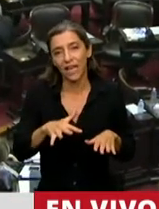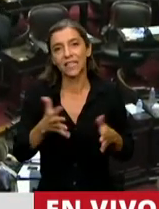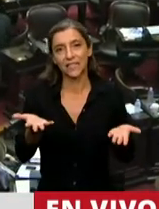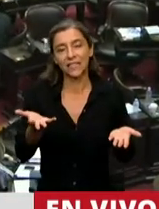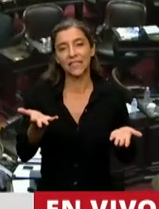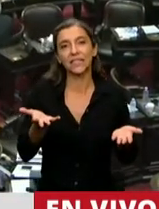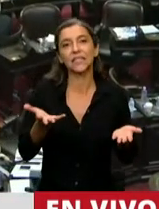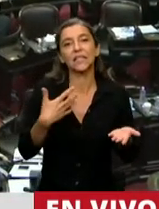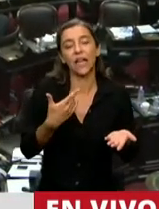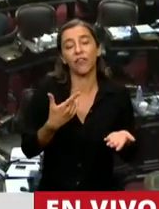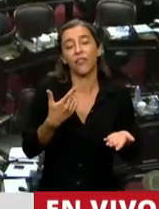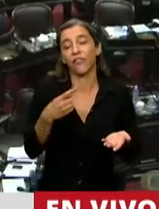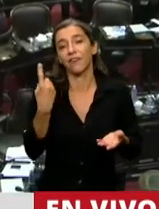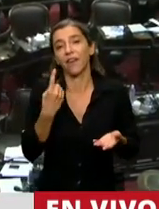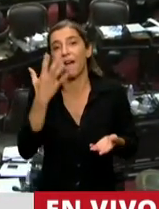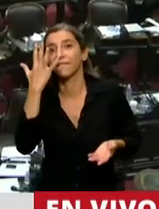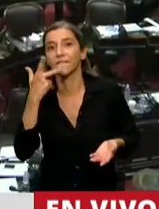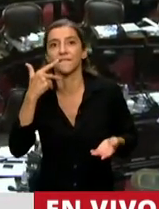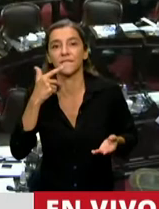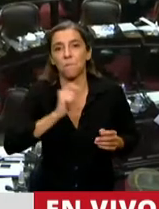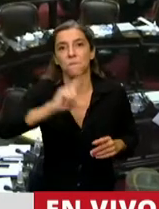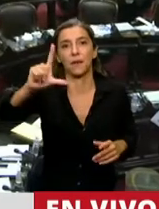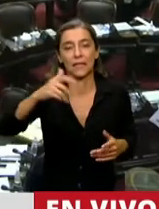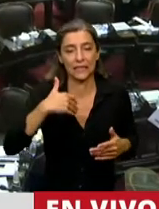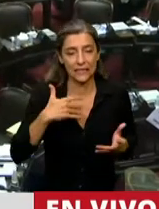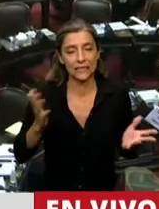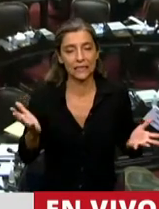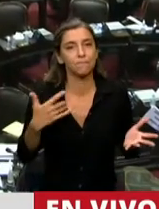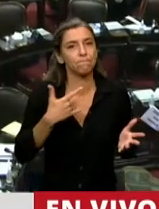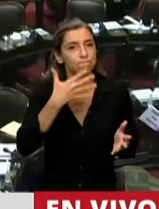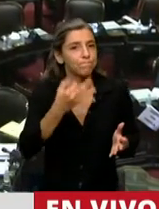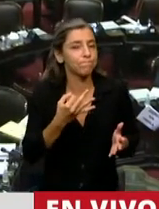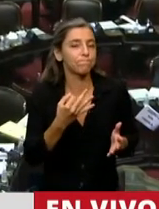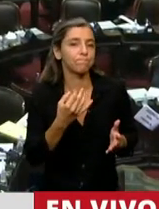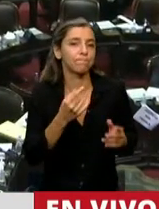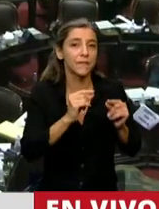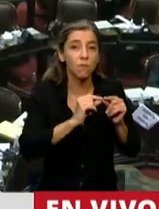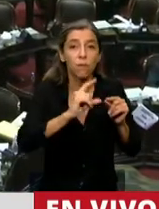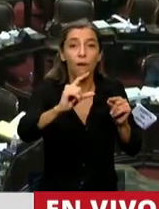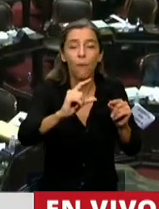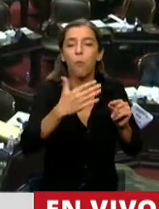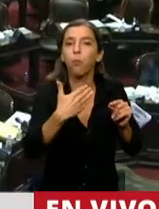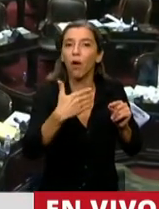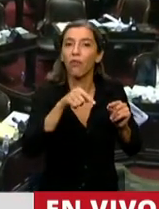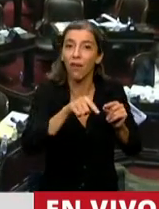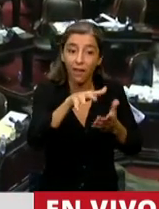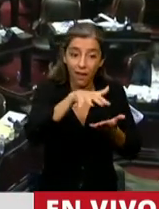progresividad no sea en el ritmo que todos quisiéramos, pero lo cierto es que le da sustentabilidad. El